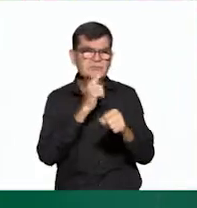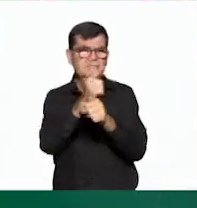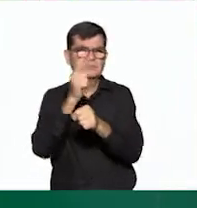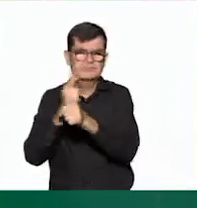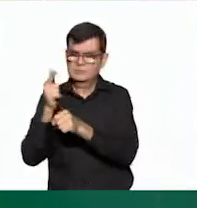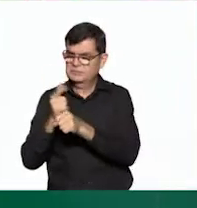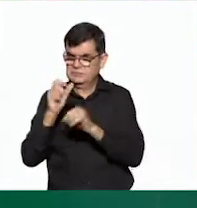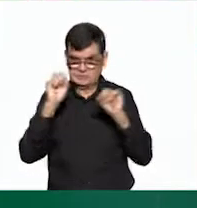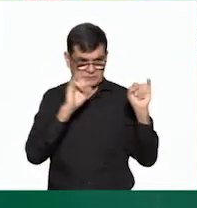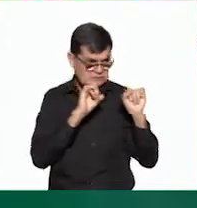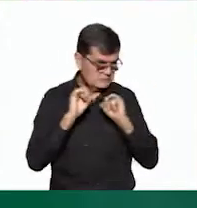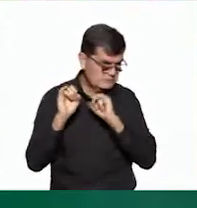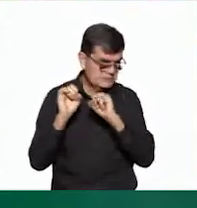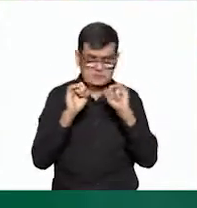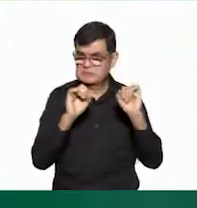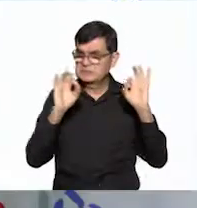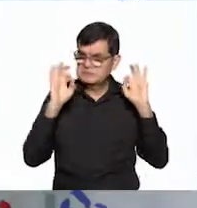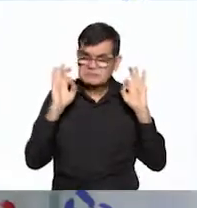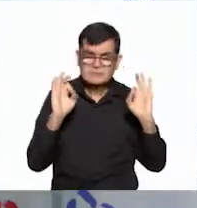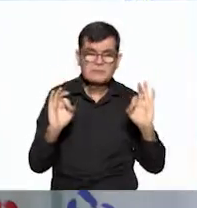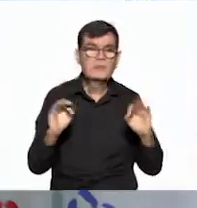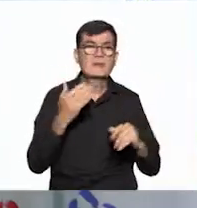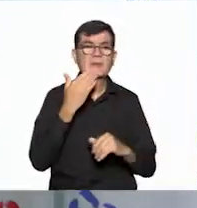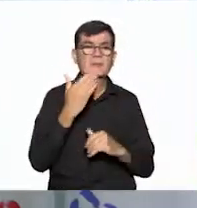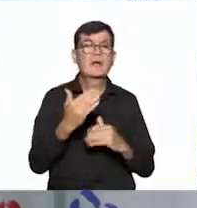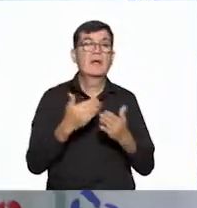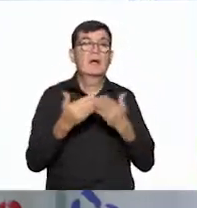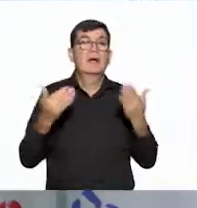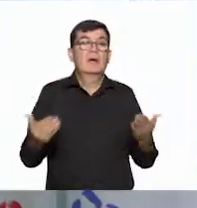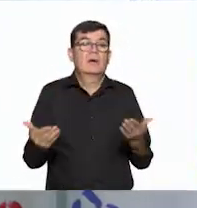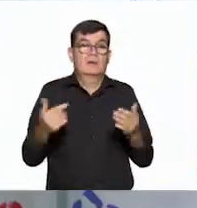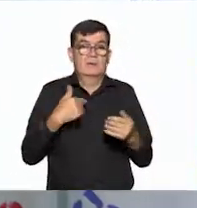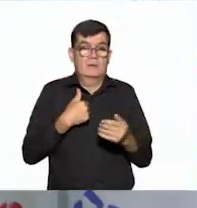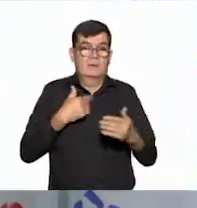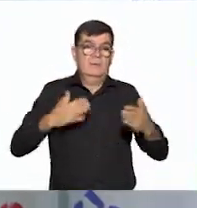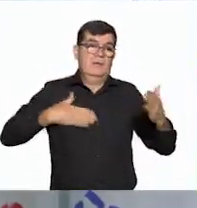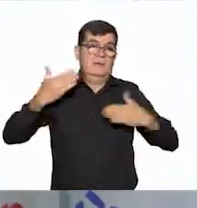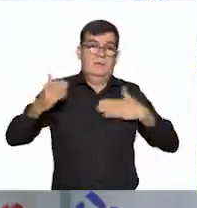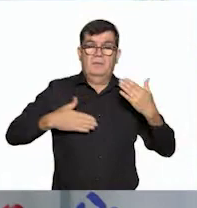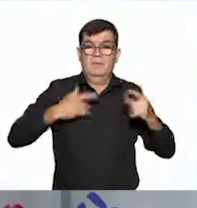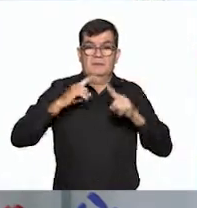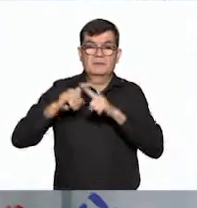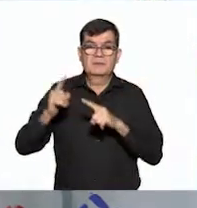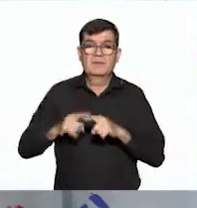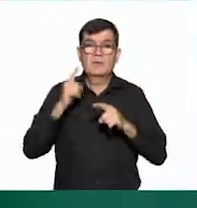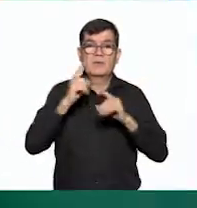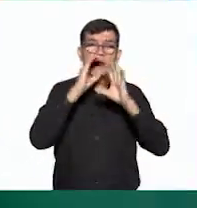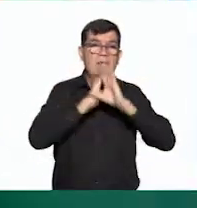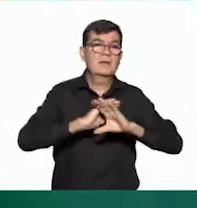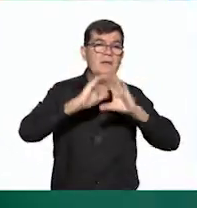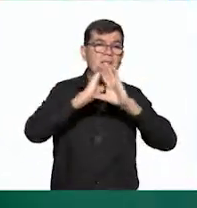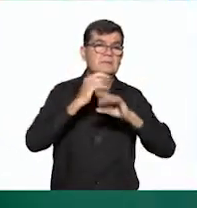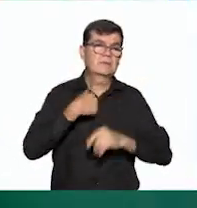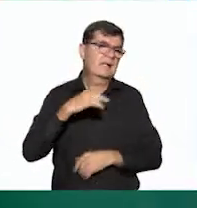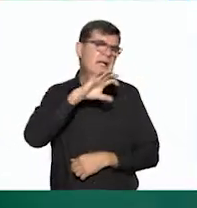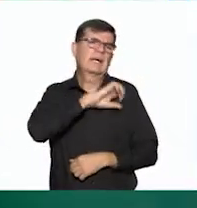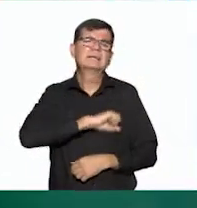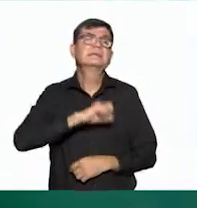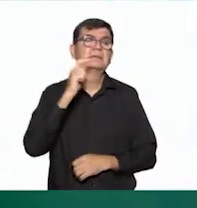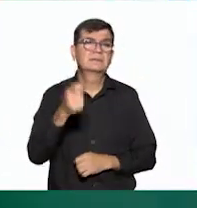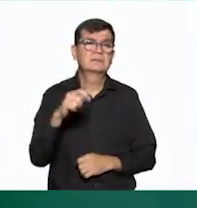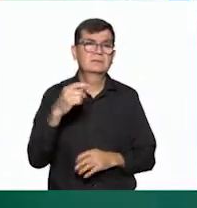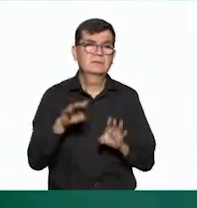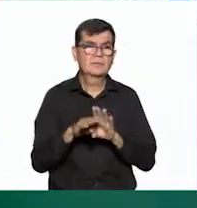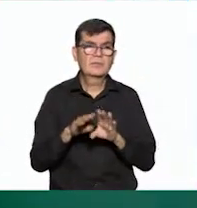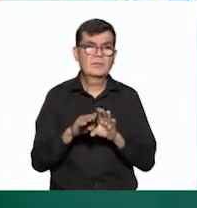identificar? ¡Sí! ¡Sí! Dicen que sí. Bueno, pues ahora vamos a disfrutar de una canción que a mí me encanta. ¿Cuál? Se